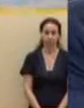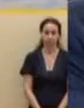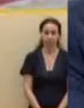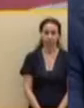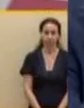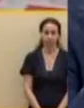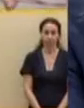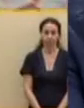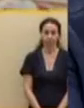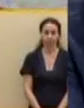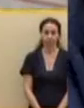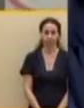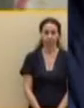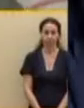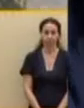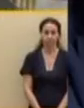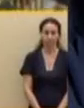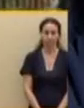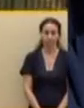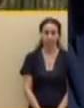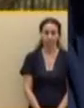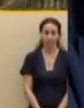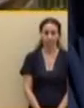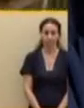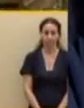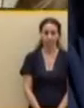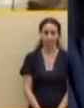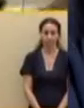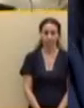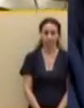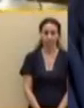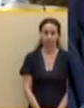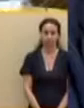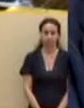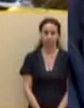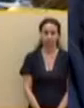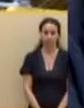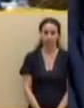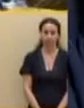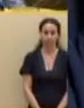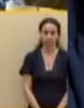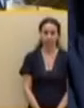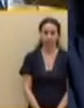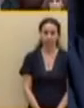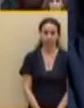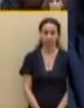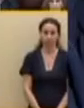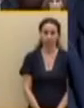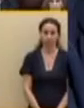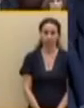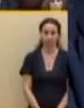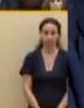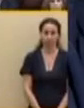a por ellos los colocamos los van a colocar a pesar de todo en una posición complicada partidos de lista hoy va a tener que tener mucho cuidado en el discurso que haga